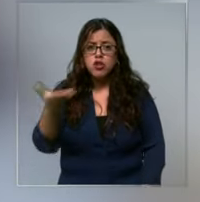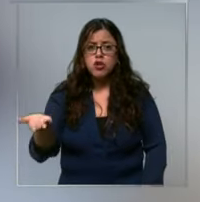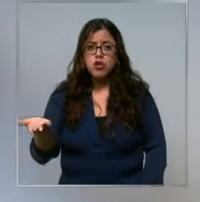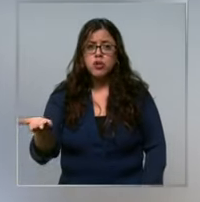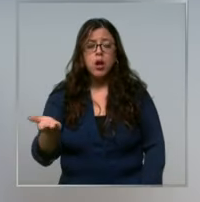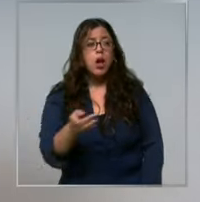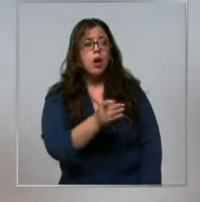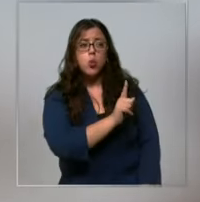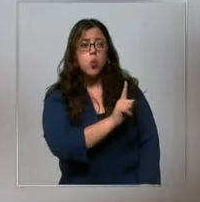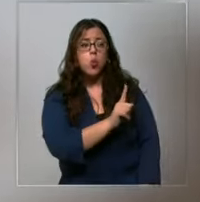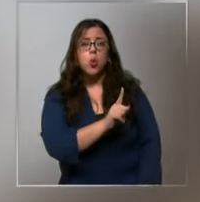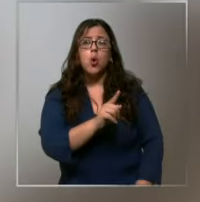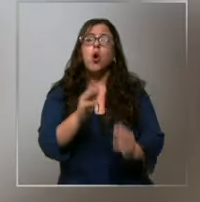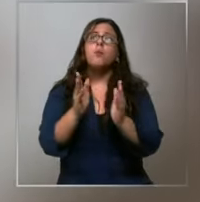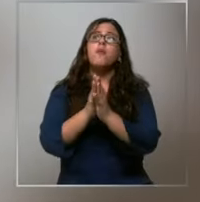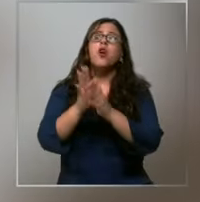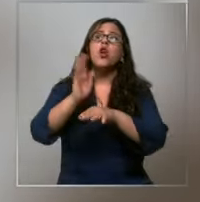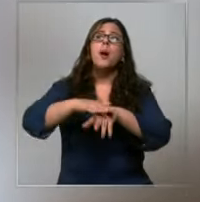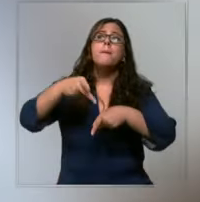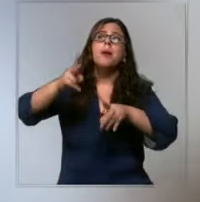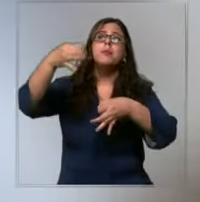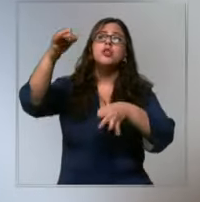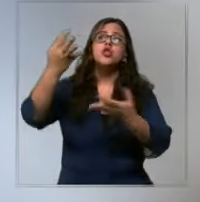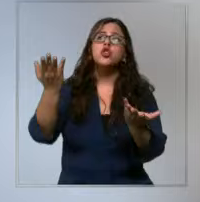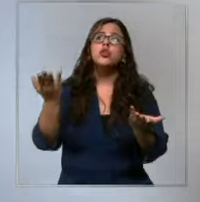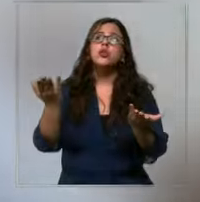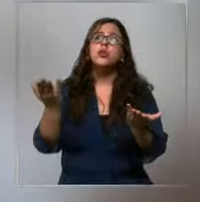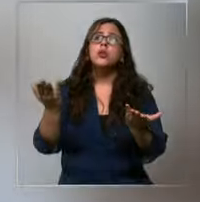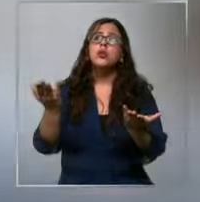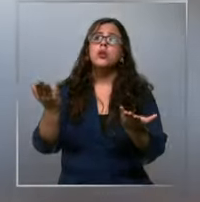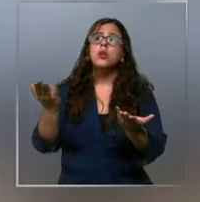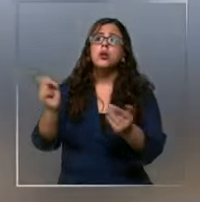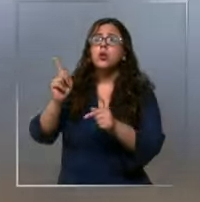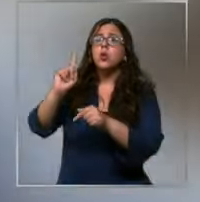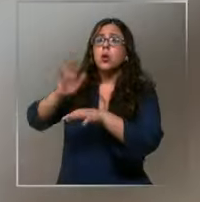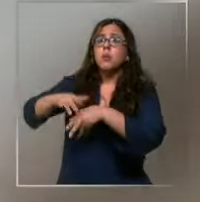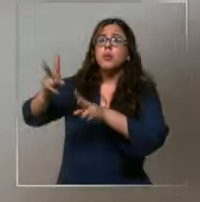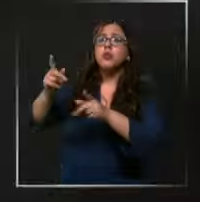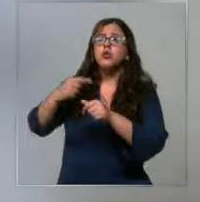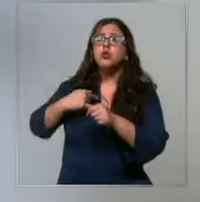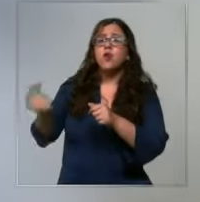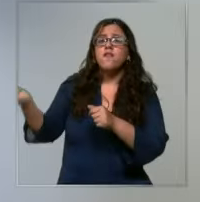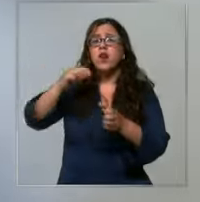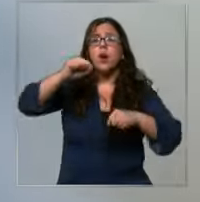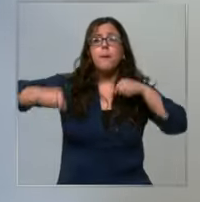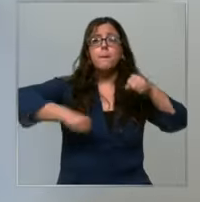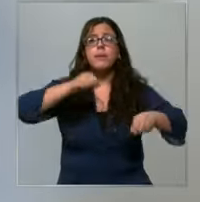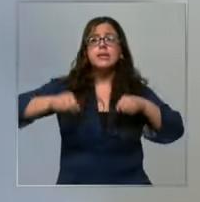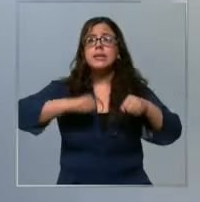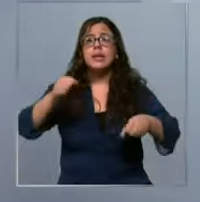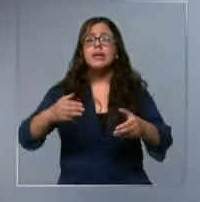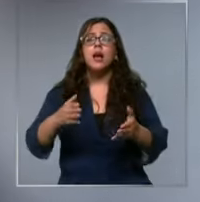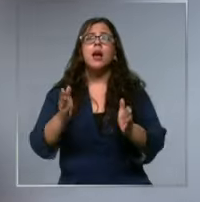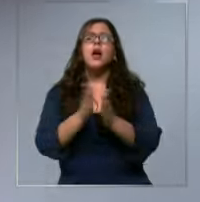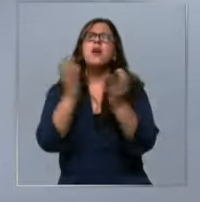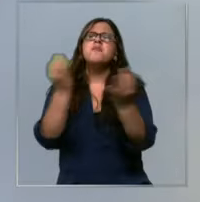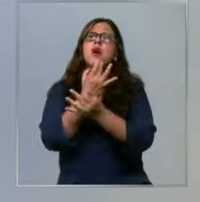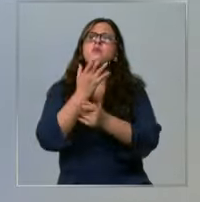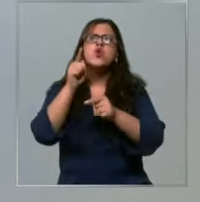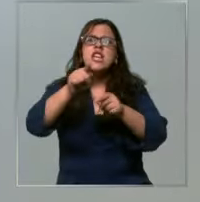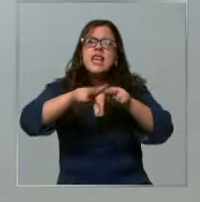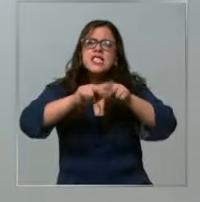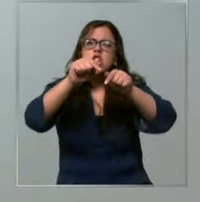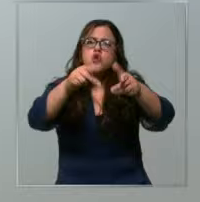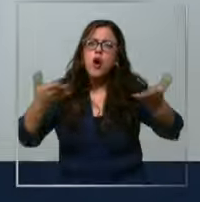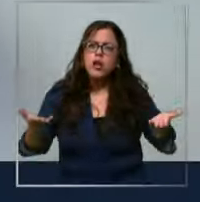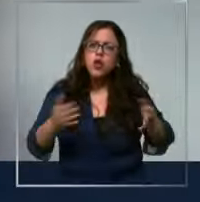No. ¿Puedes mostrarnos tus permisos correspondientes para abrir la barrera? No tengo permiso porque, como puedes ver, tengo bicicleta y para que no rafa. ¿Me puedes explicar por qué están abriendo